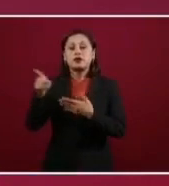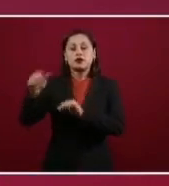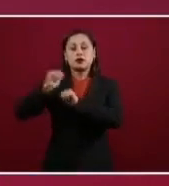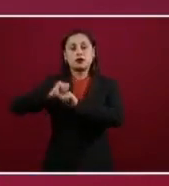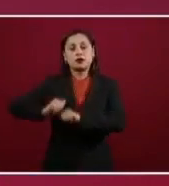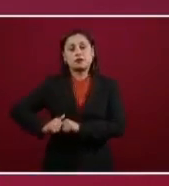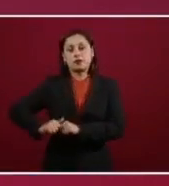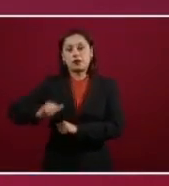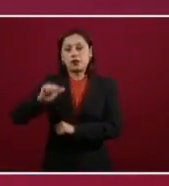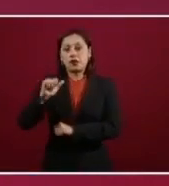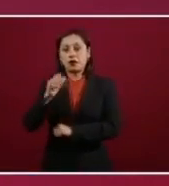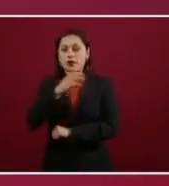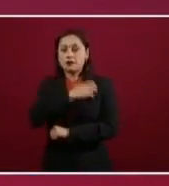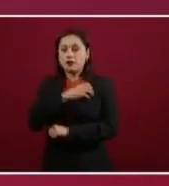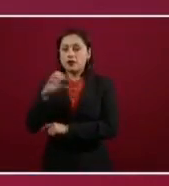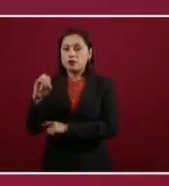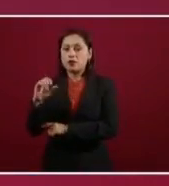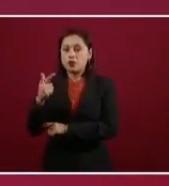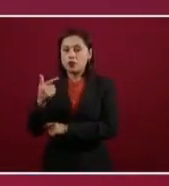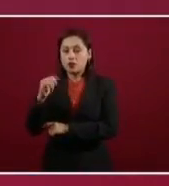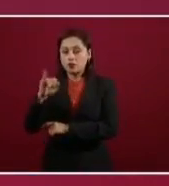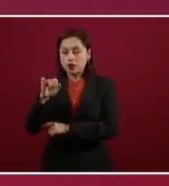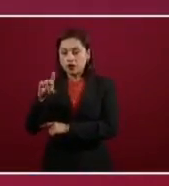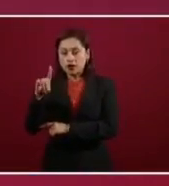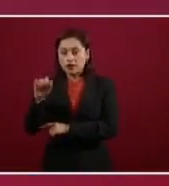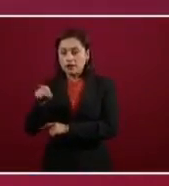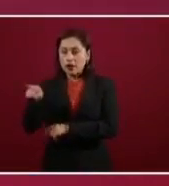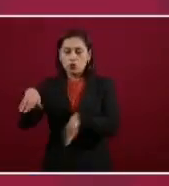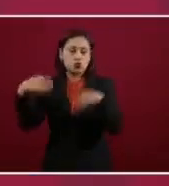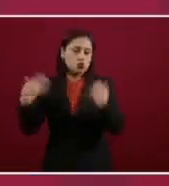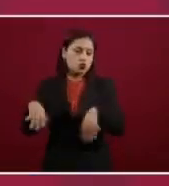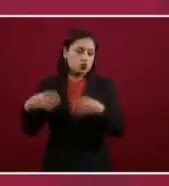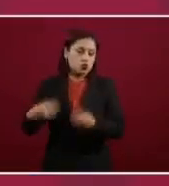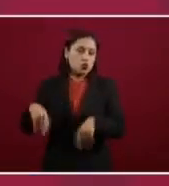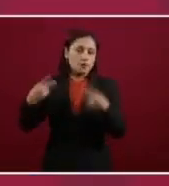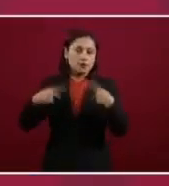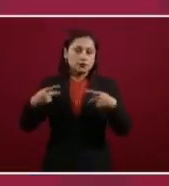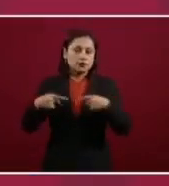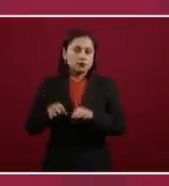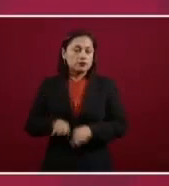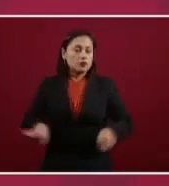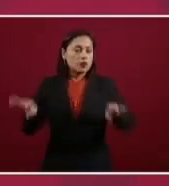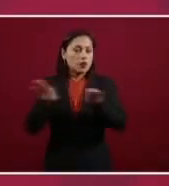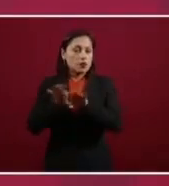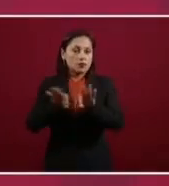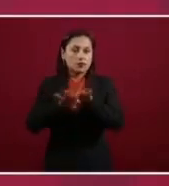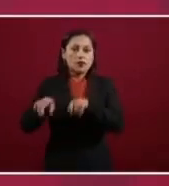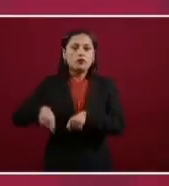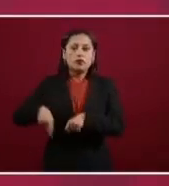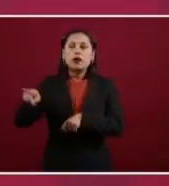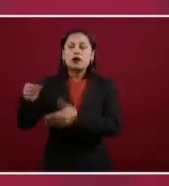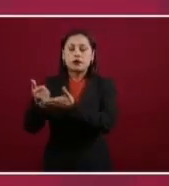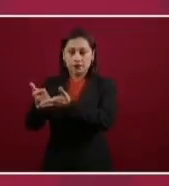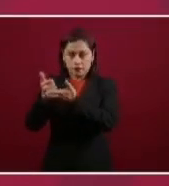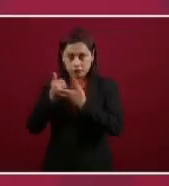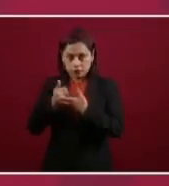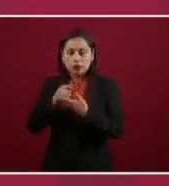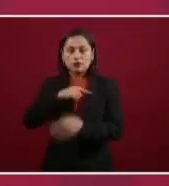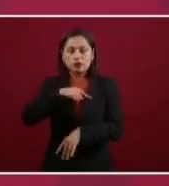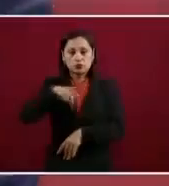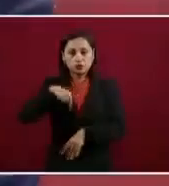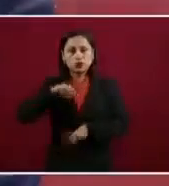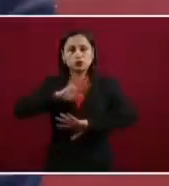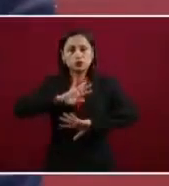el servidor público nos va a ayudar mediante ojeda le hemos dado